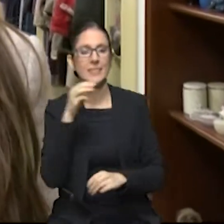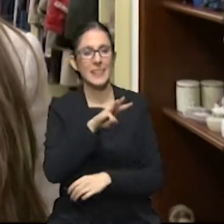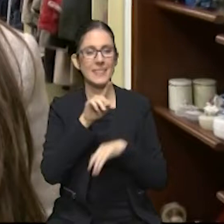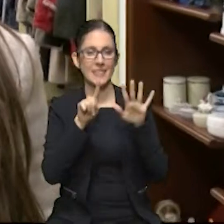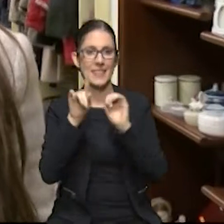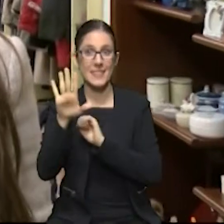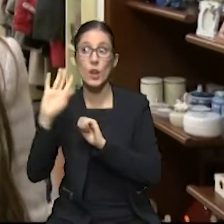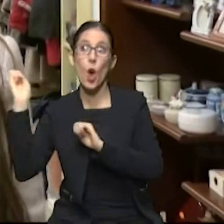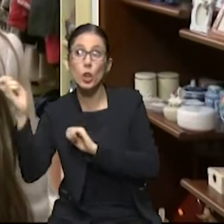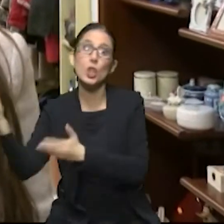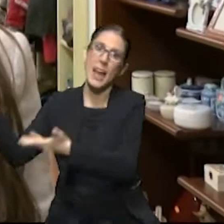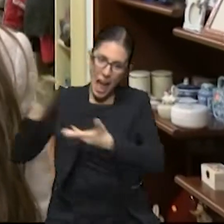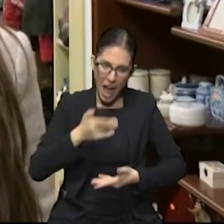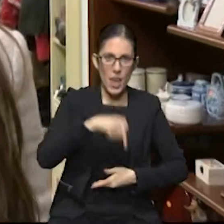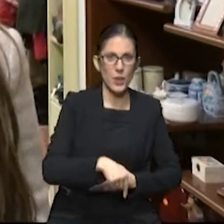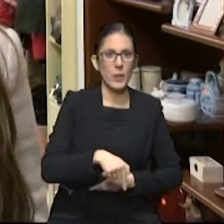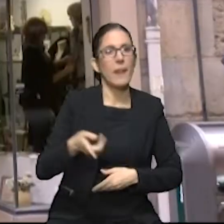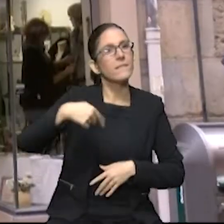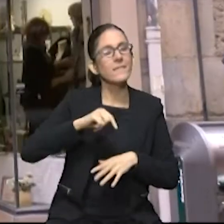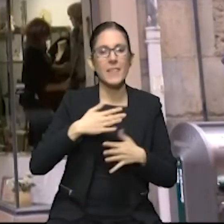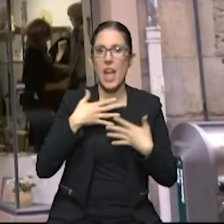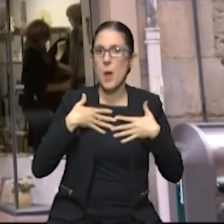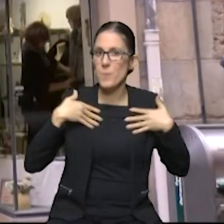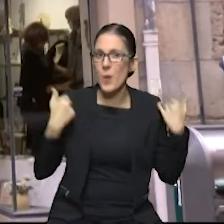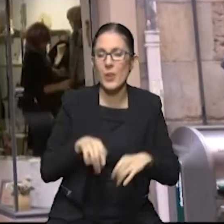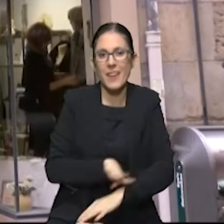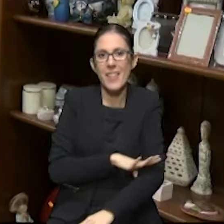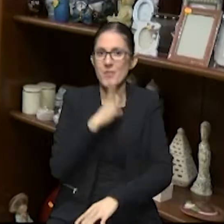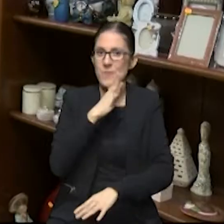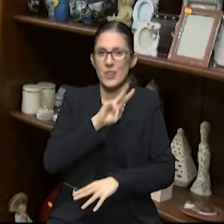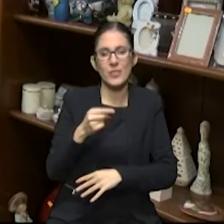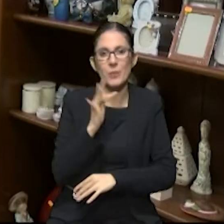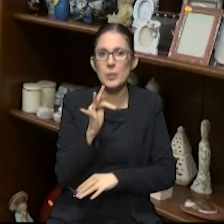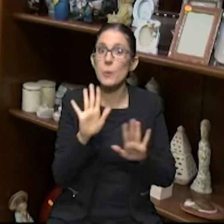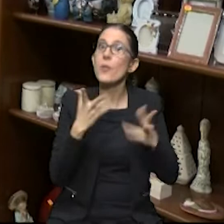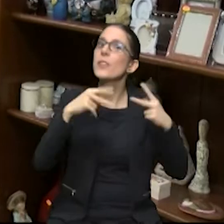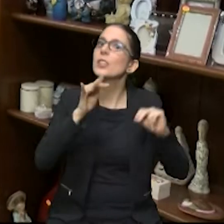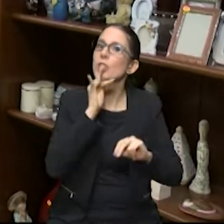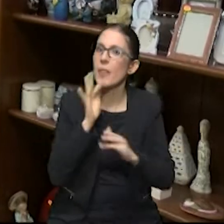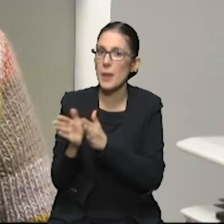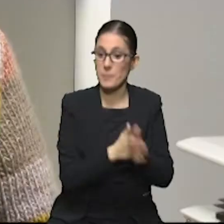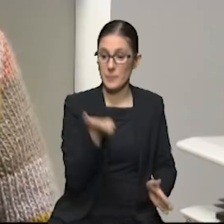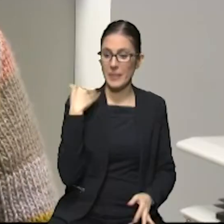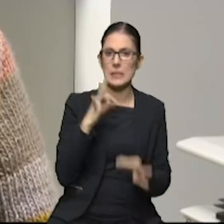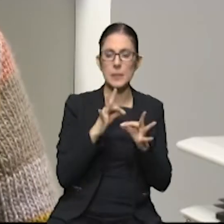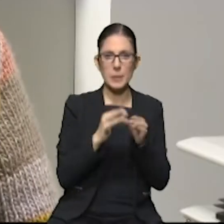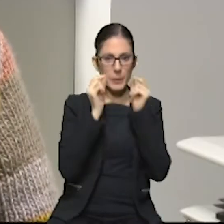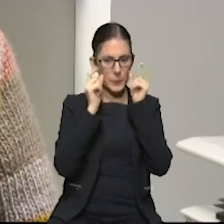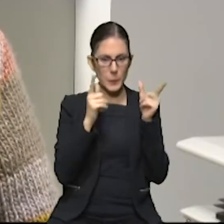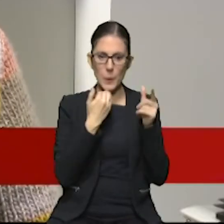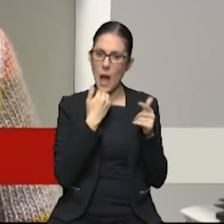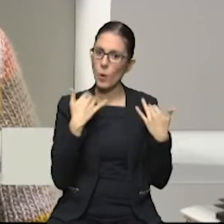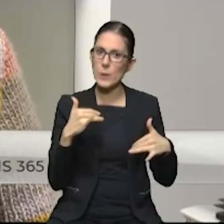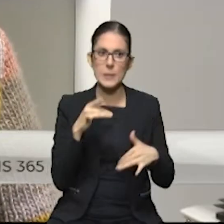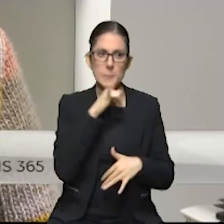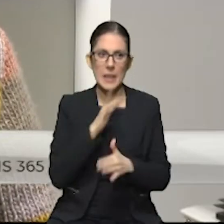expectantes porque el periodo de recaudación no ha terminado. En septiembre se dieron cuenta de que algo no iba bien. Hicimos un balance, como hacemos todos los